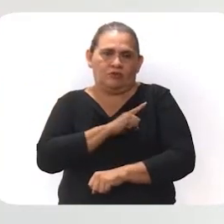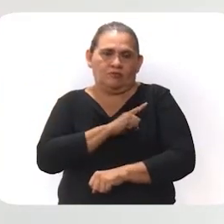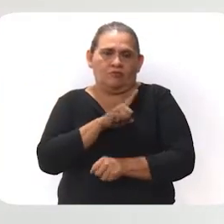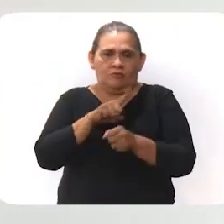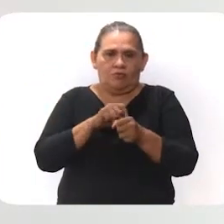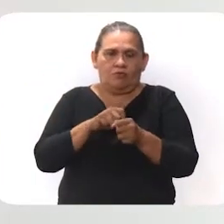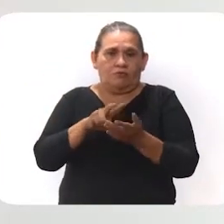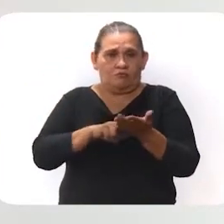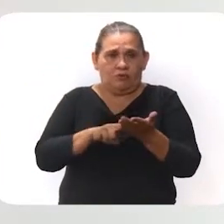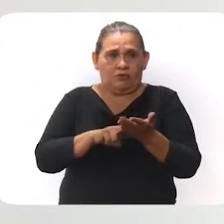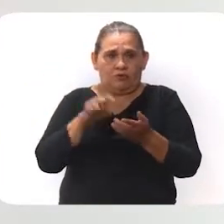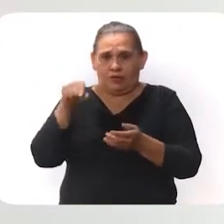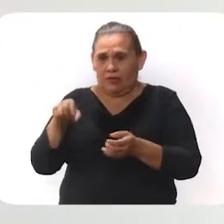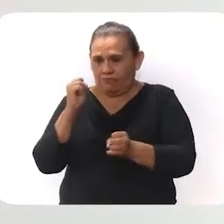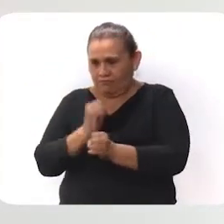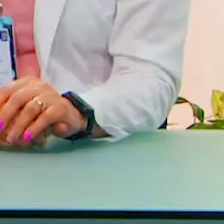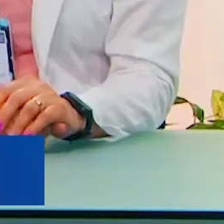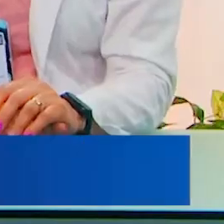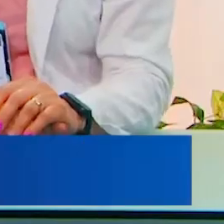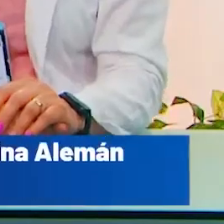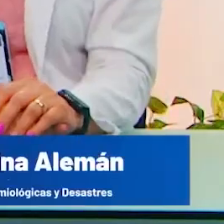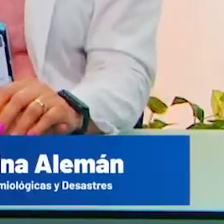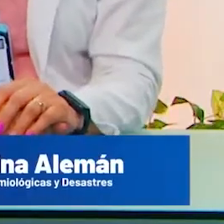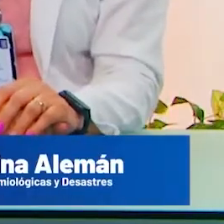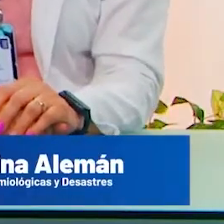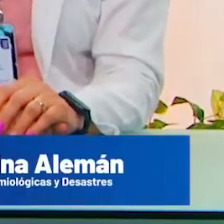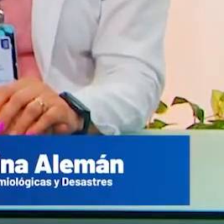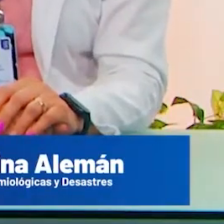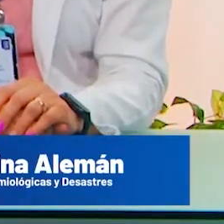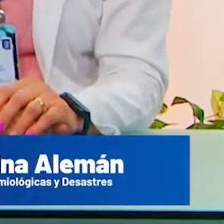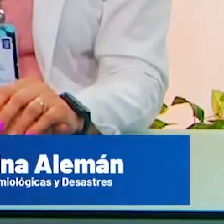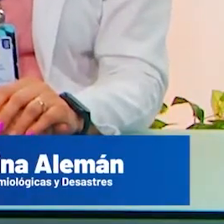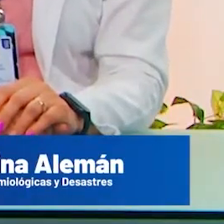color verde. Hasta aquí mi reporte, Químico. Gracias, Química.